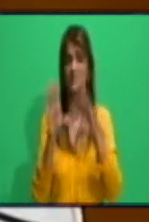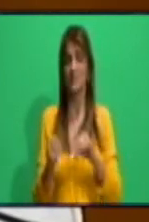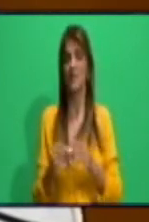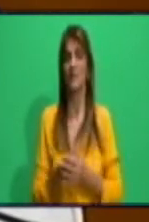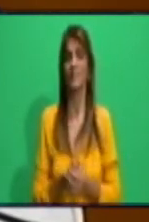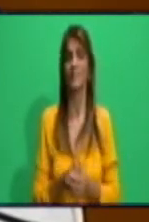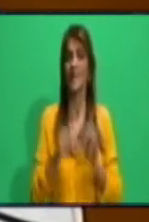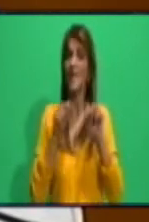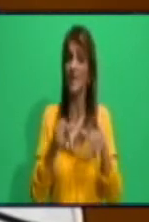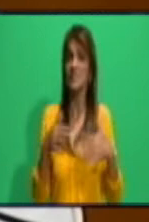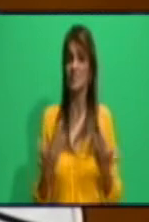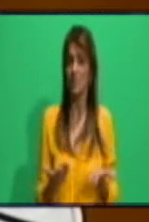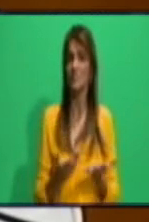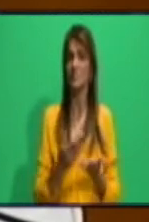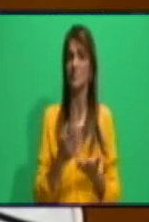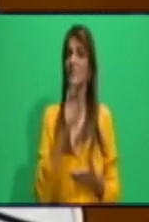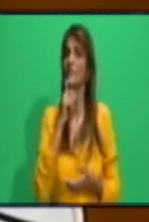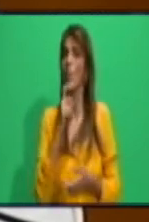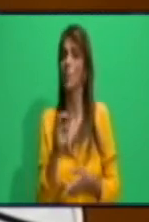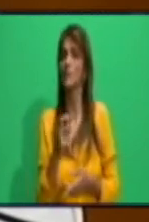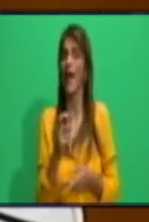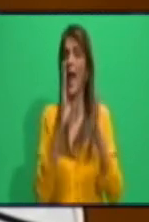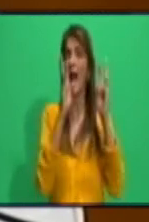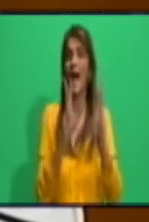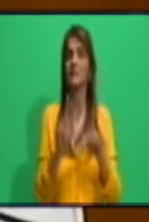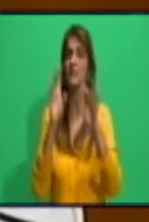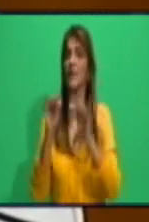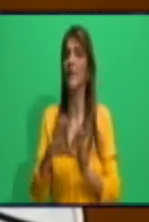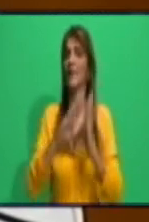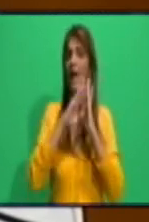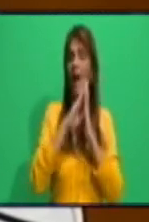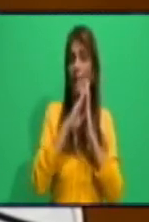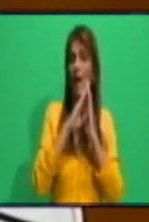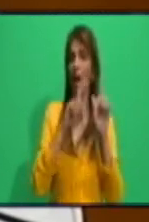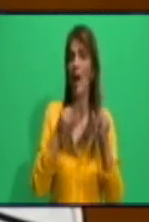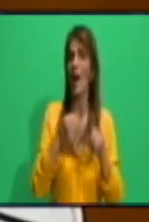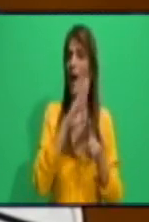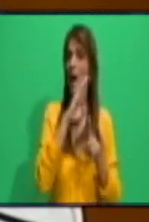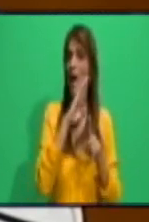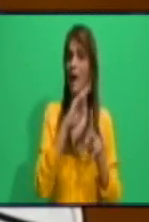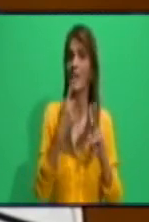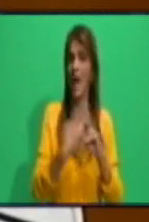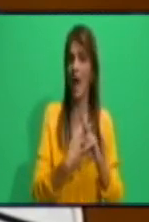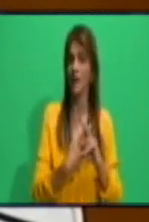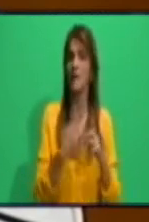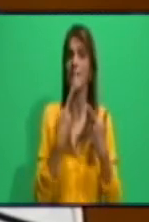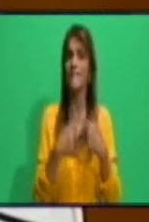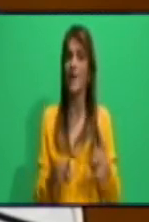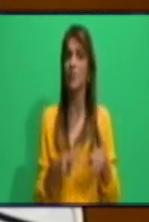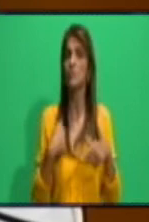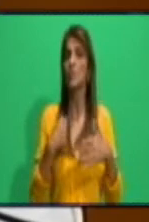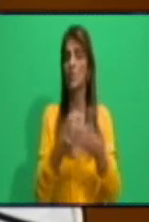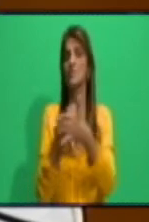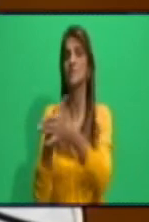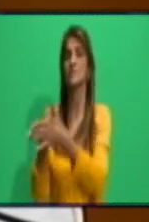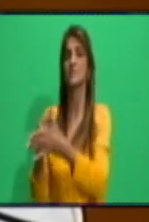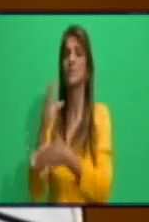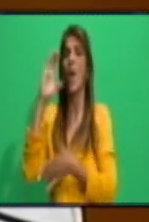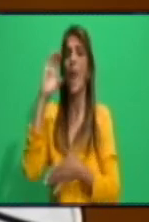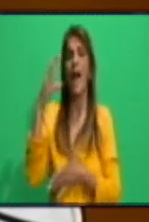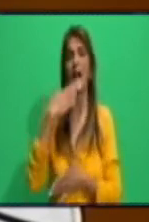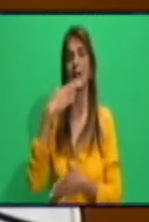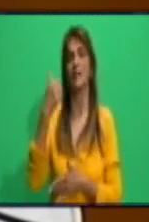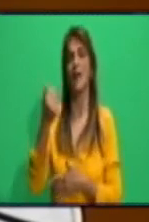a la capacidad de cama que podamos tener. Pero yo insisto, y eso lo estamos planteando hace tiempo ya, en la calidad de la encuesta